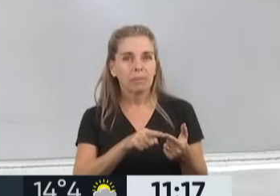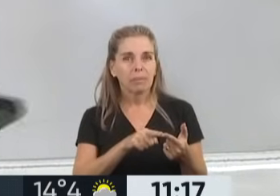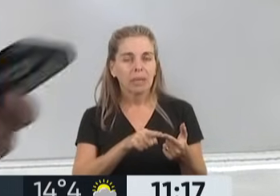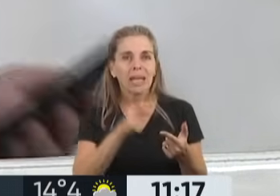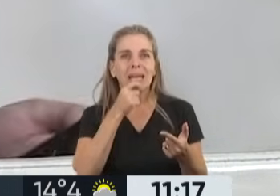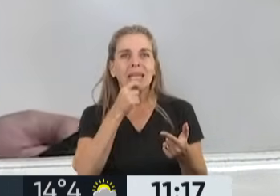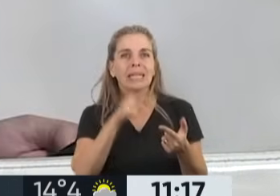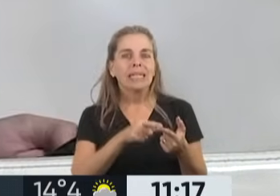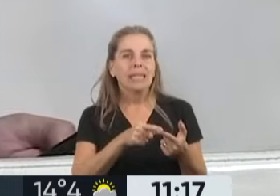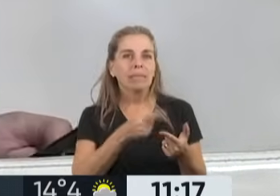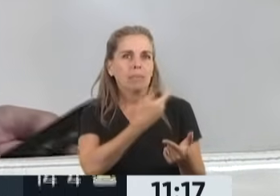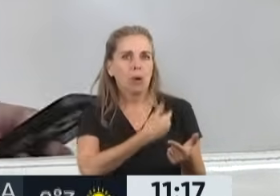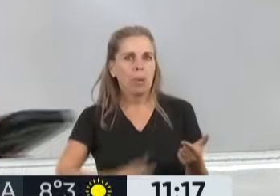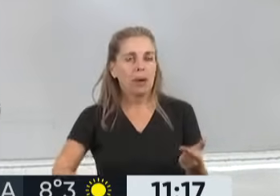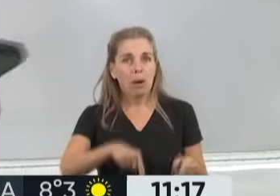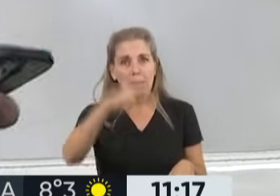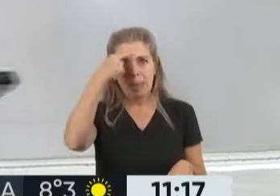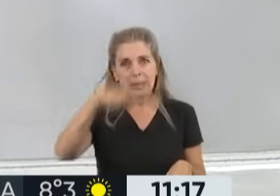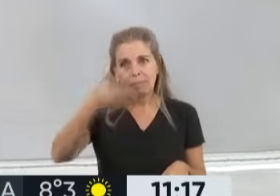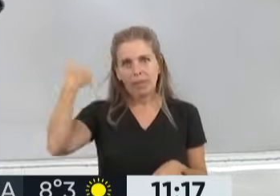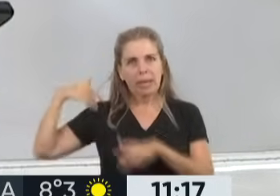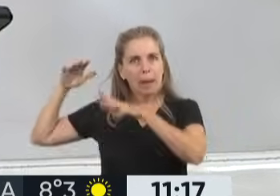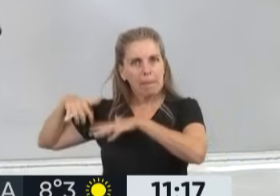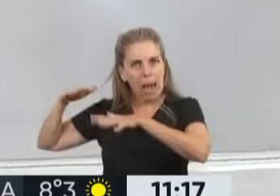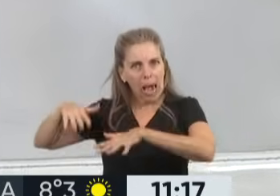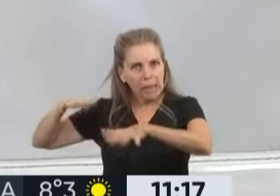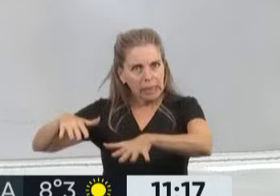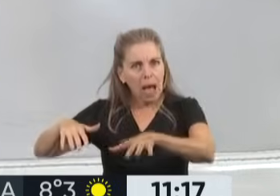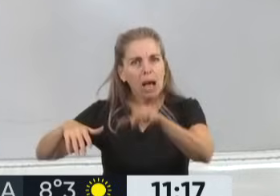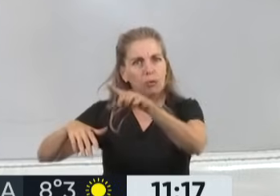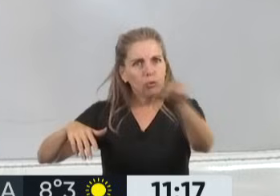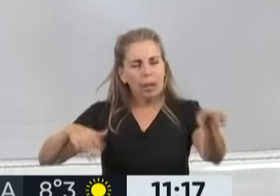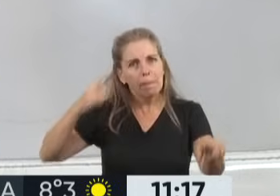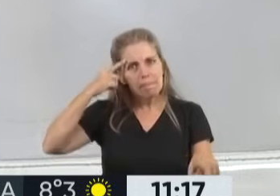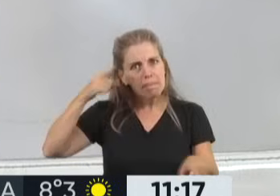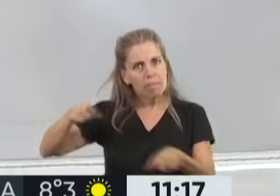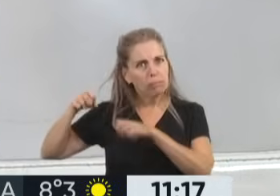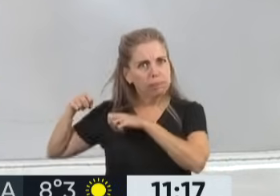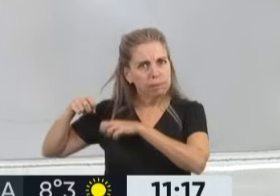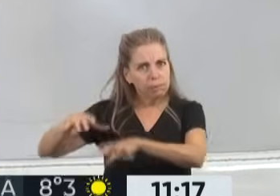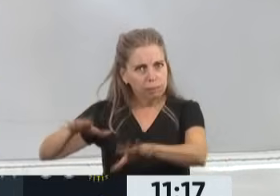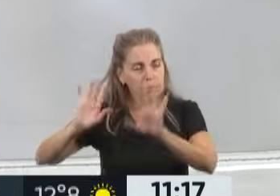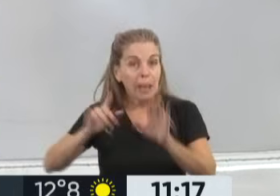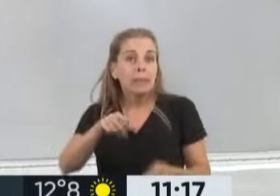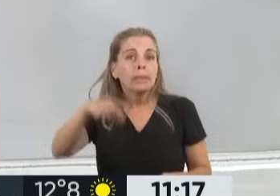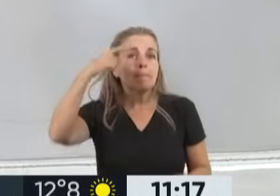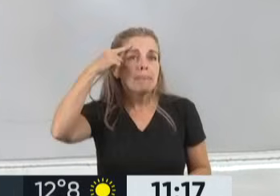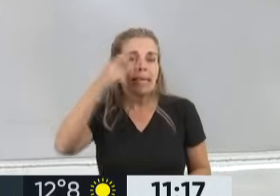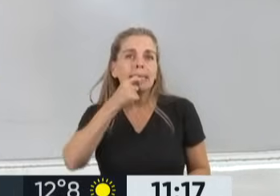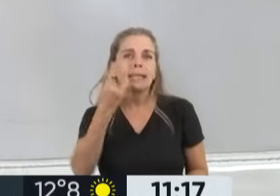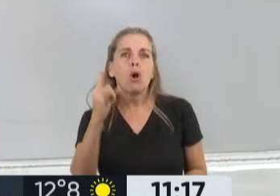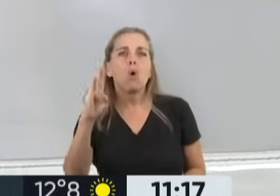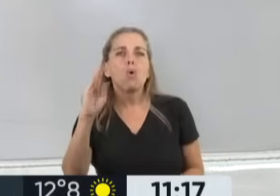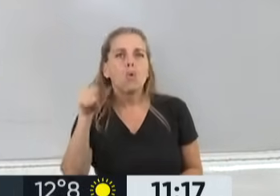Y si creen que después de la marcha de ayer, que fue, entiendo, ustedes calificaron como masiva, la UBA va a permitir